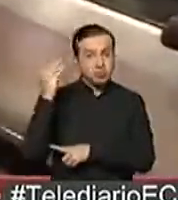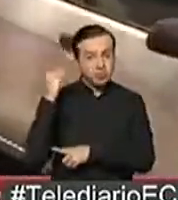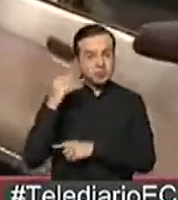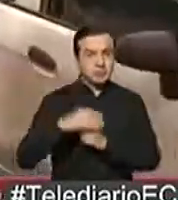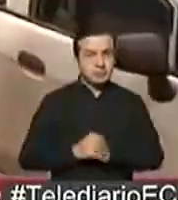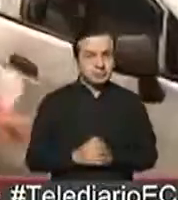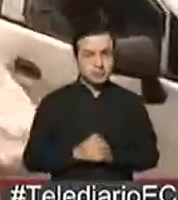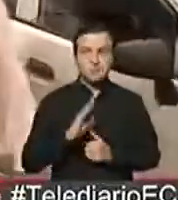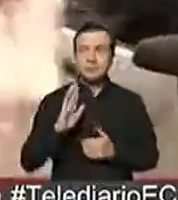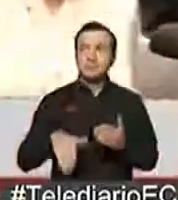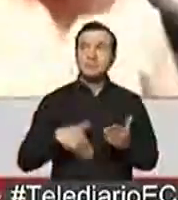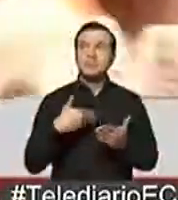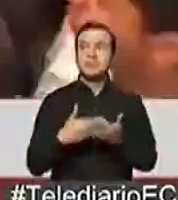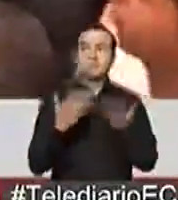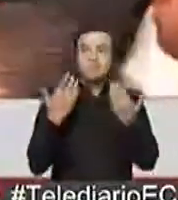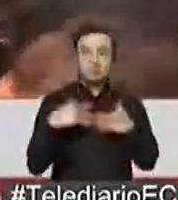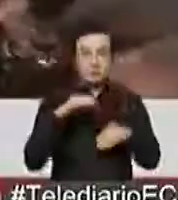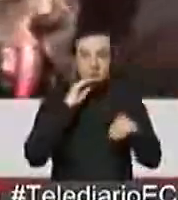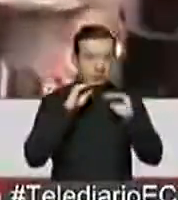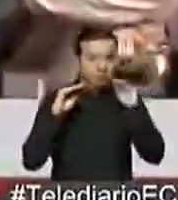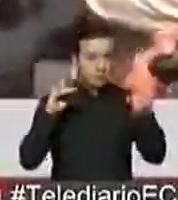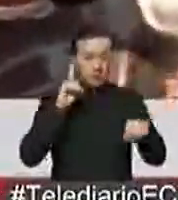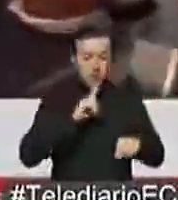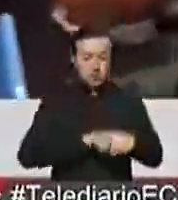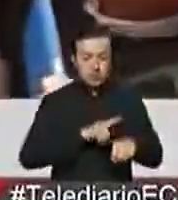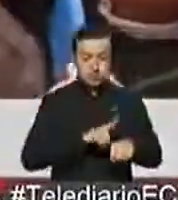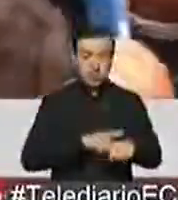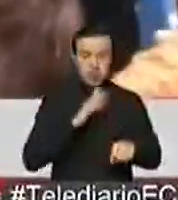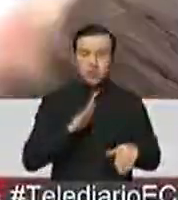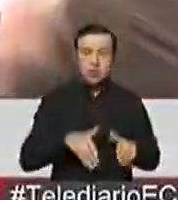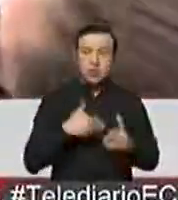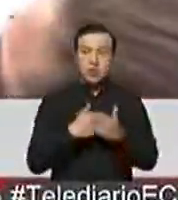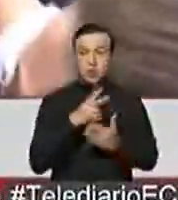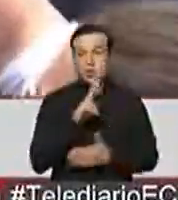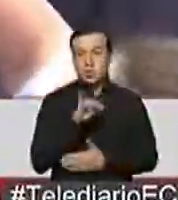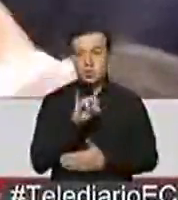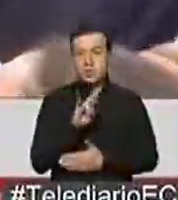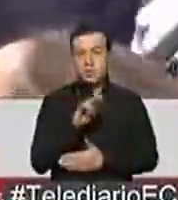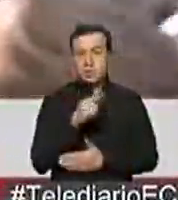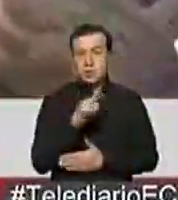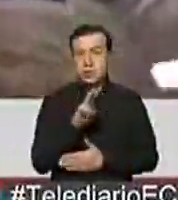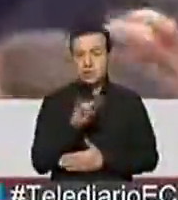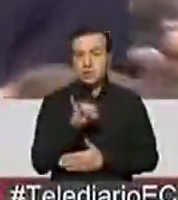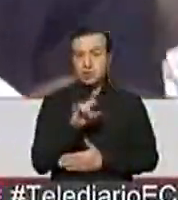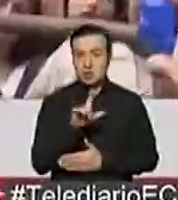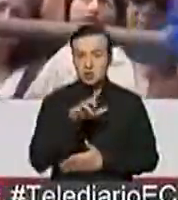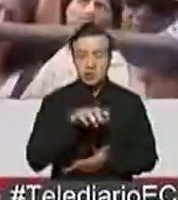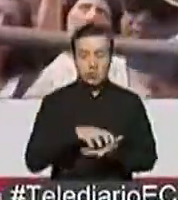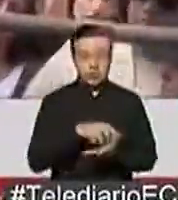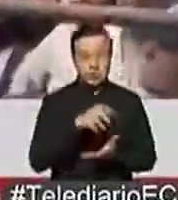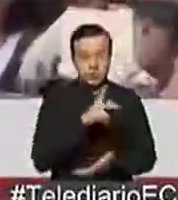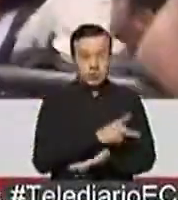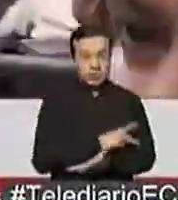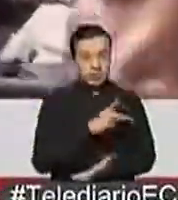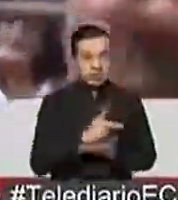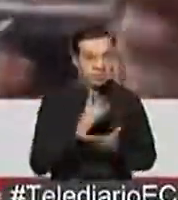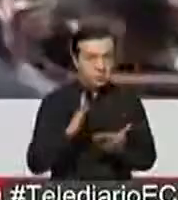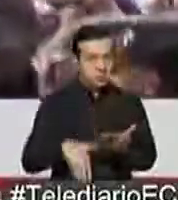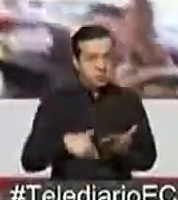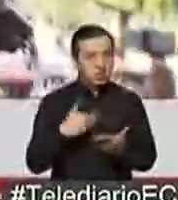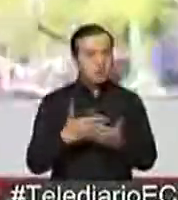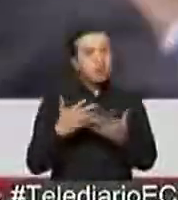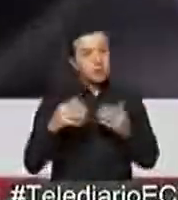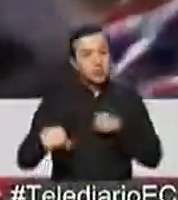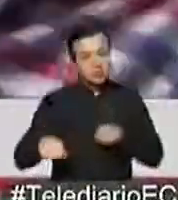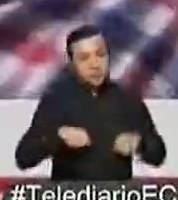Su llegada se produjo una vez que se confirmó la hora de la audiencia. Virgilio Hernández apareció en la Corte Provincial de Justicia de Pichincha para ser parte de